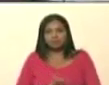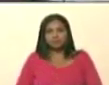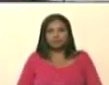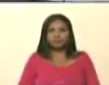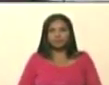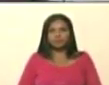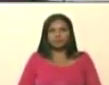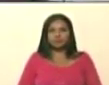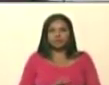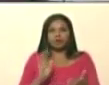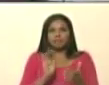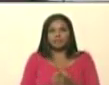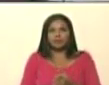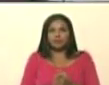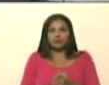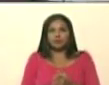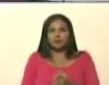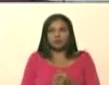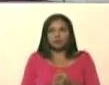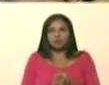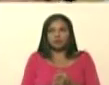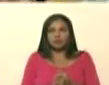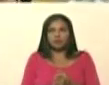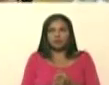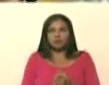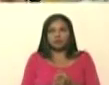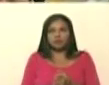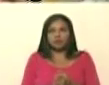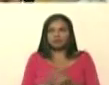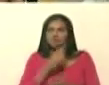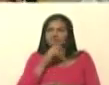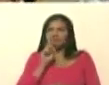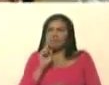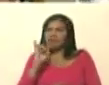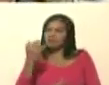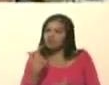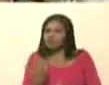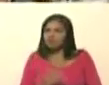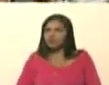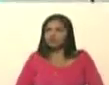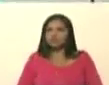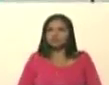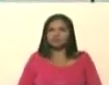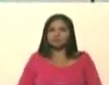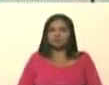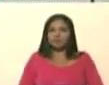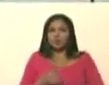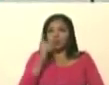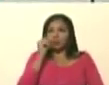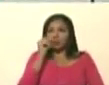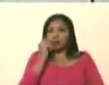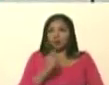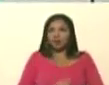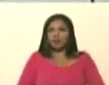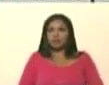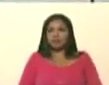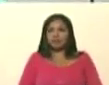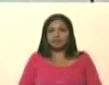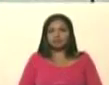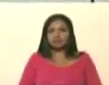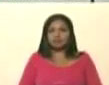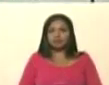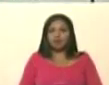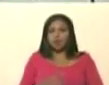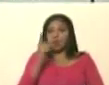compañero cómo te llamas tú miguel bermúdez apellido